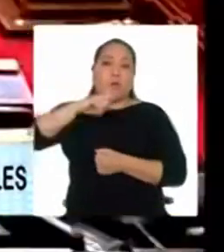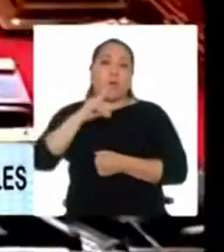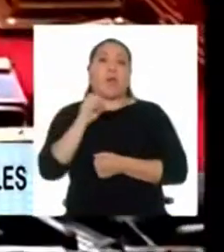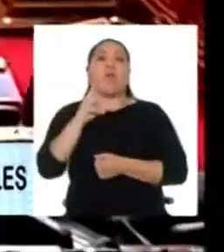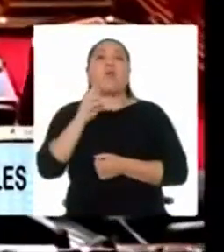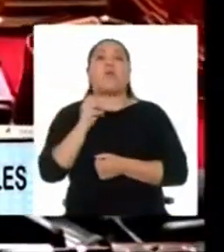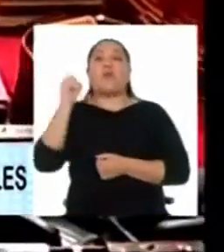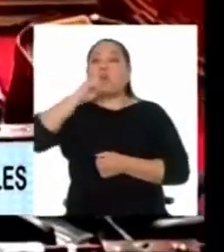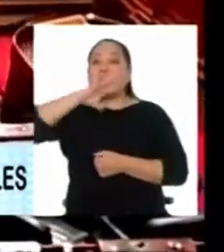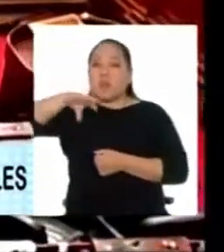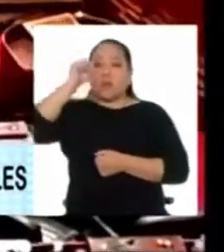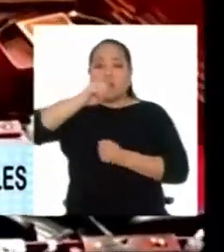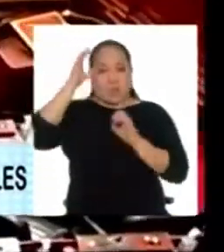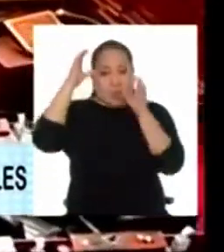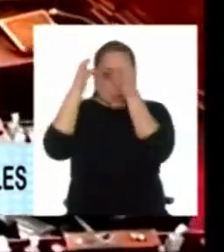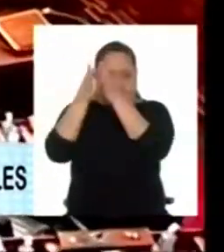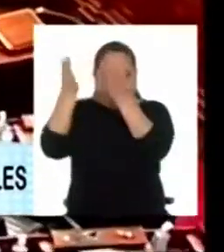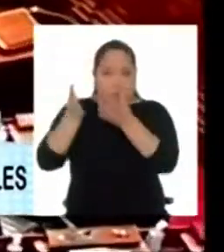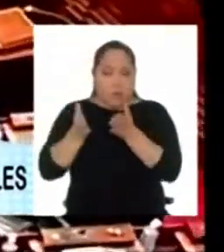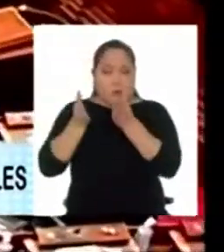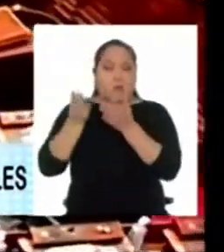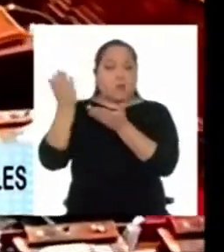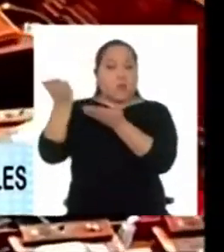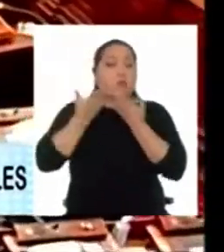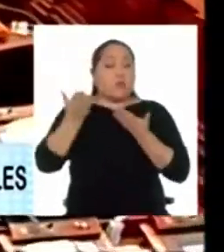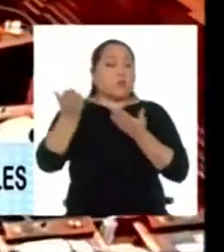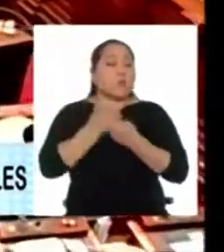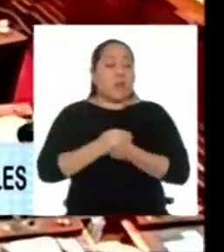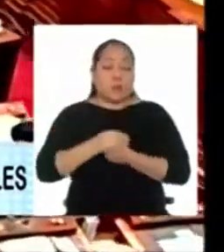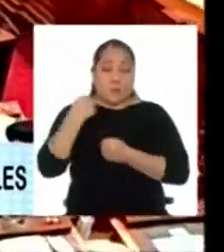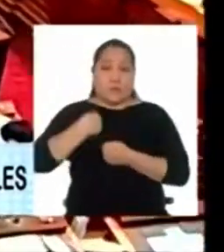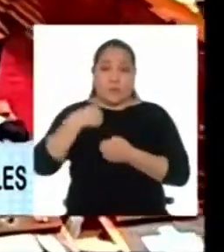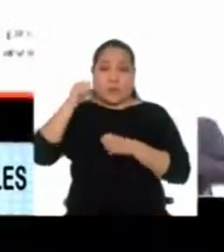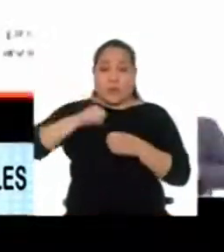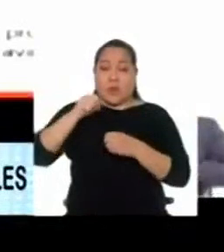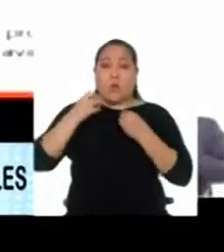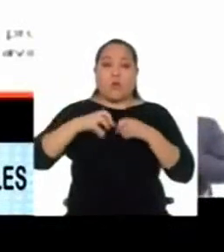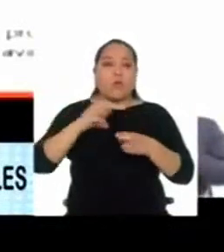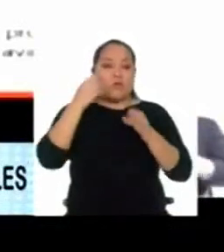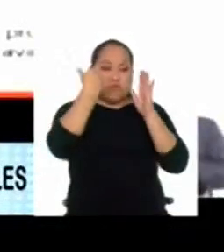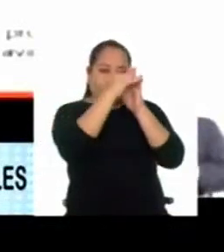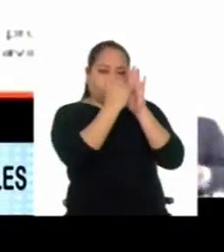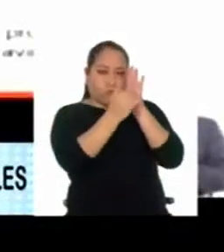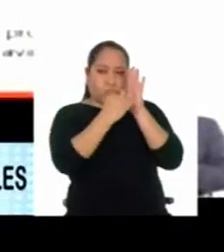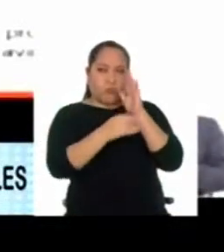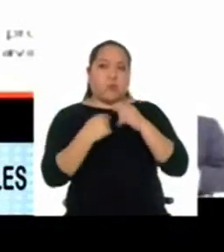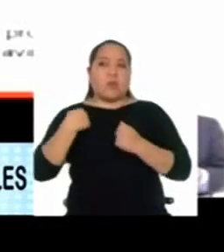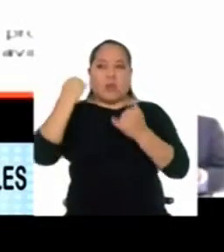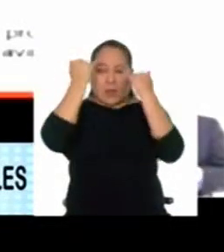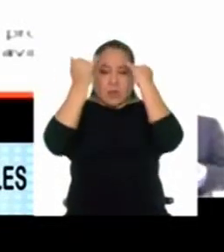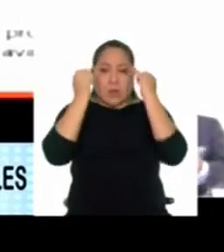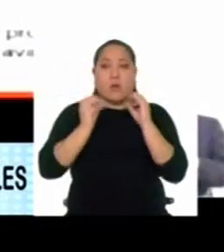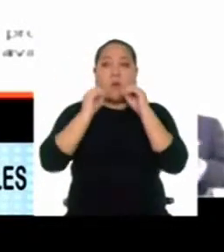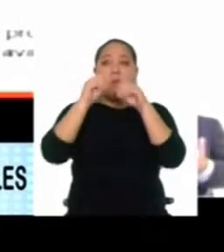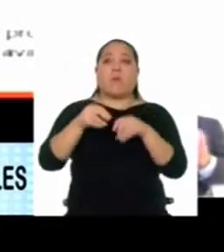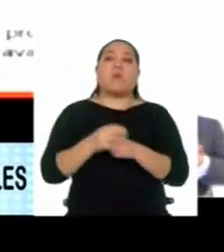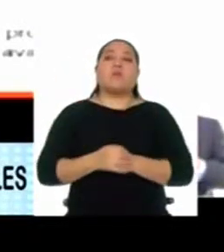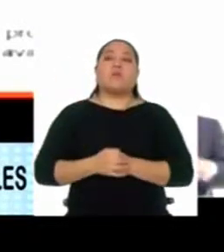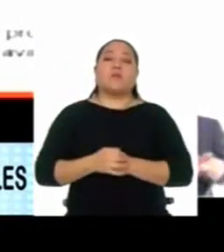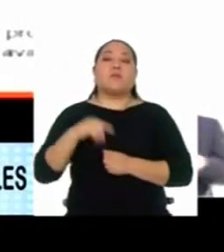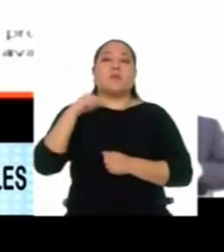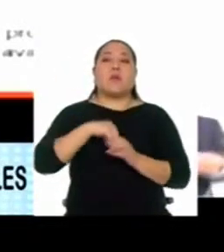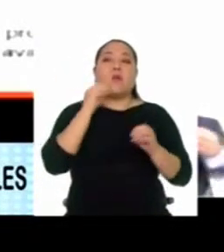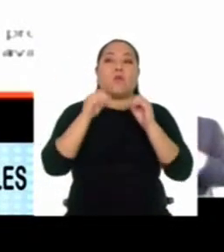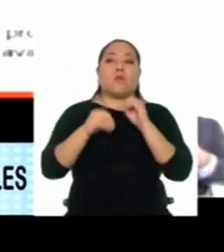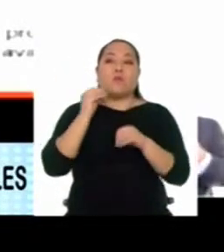quien aseguró que si el Congreso les otorga las facultades, harán un reporte detallado. La propuesta que hemos planteado es que se